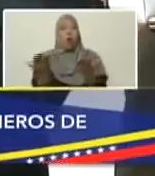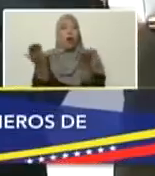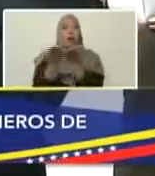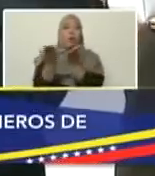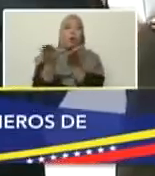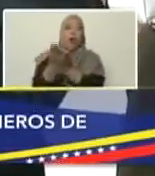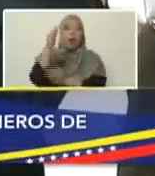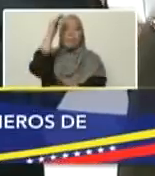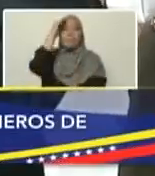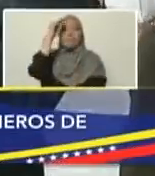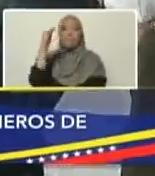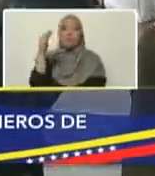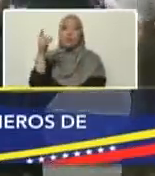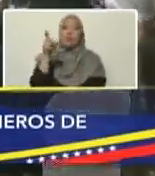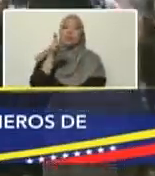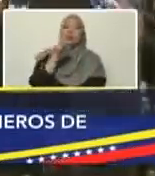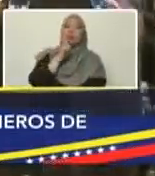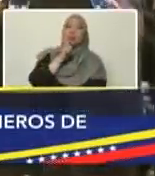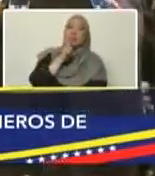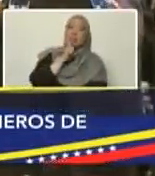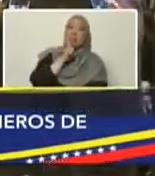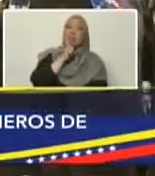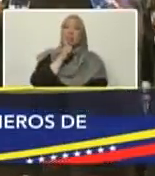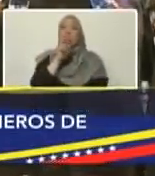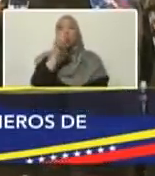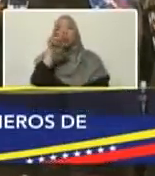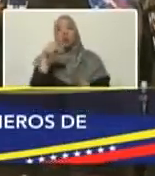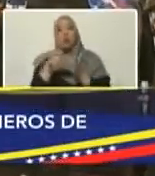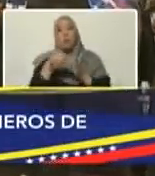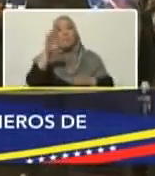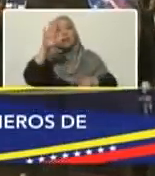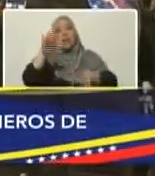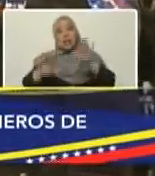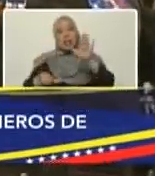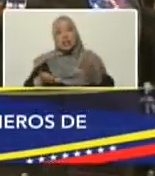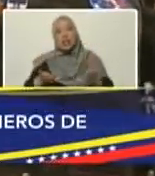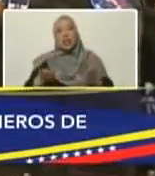Por allá en aquel año difícil, 2015, 2016,